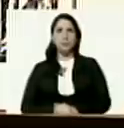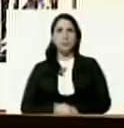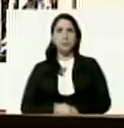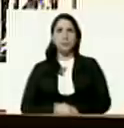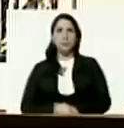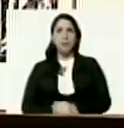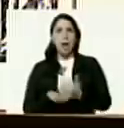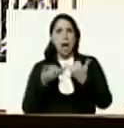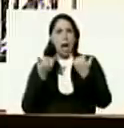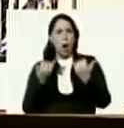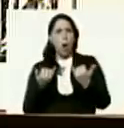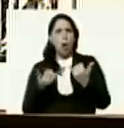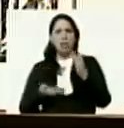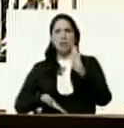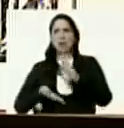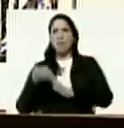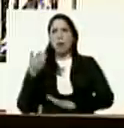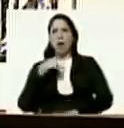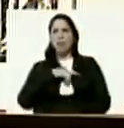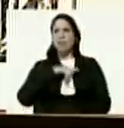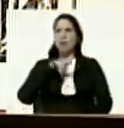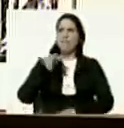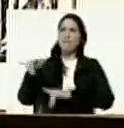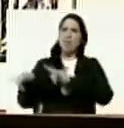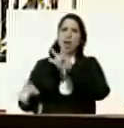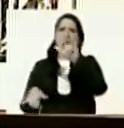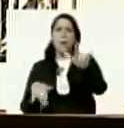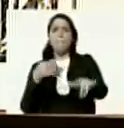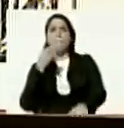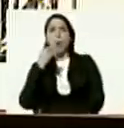Ahora se fue de viaje, bobolombo mayor,